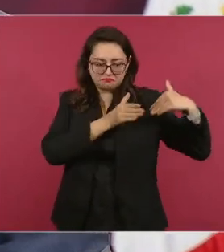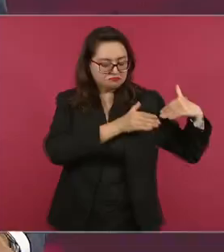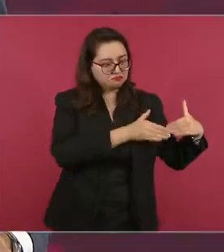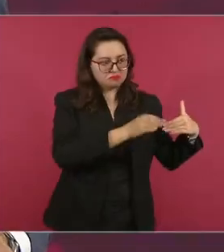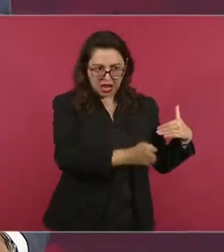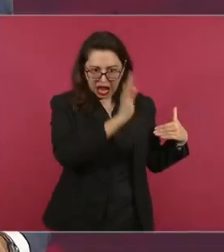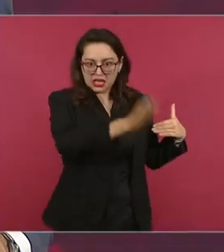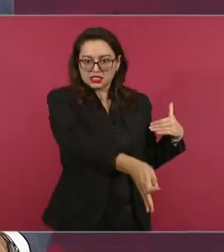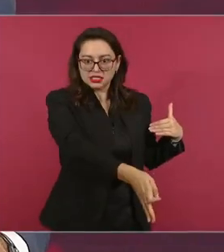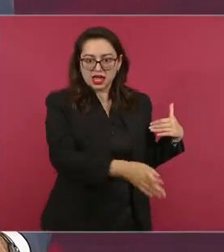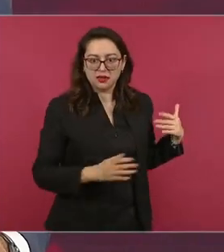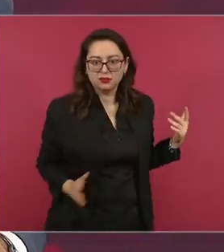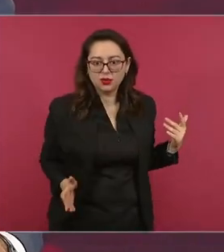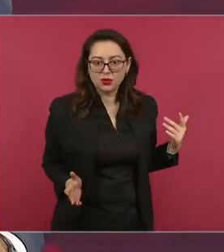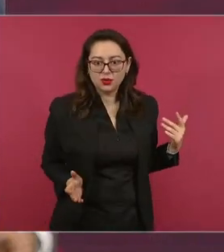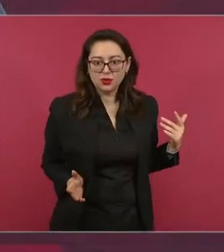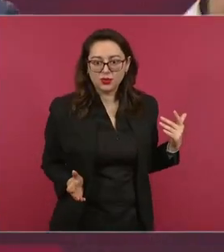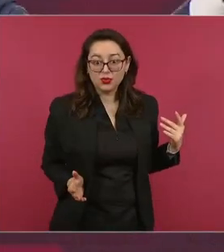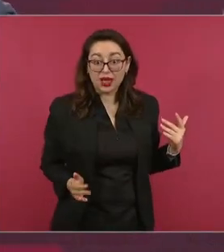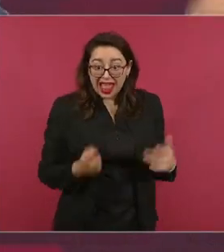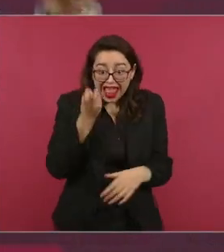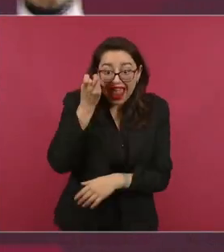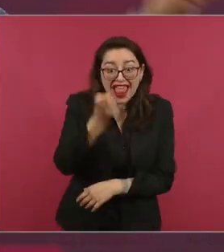en Israel, en Gaza.